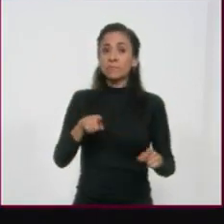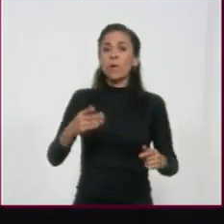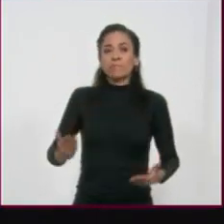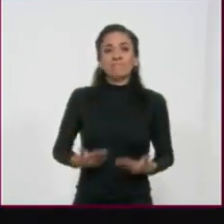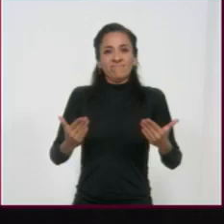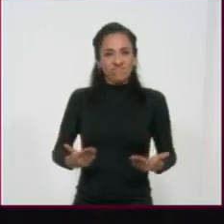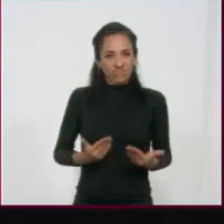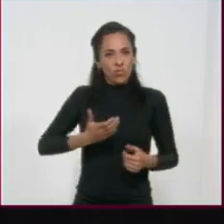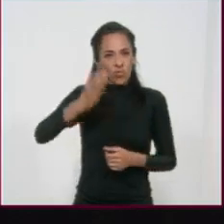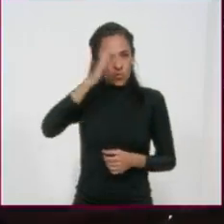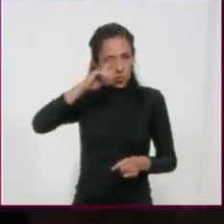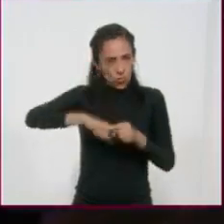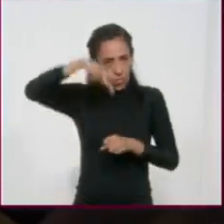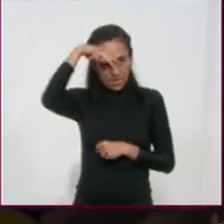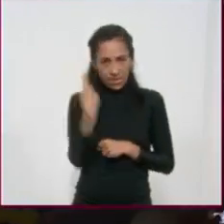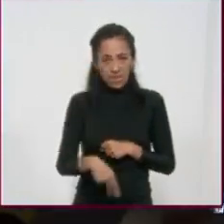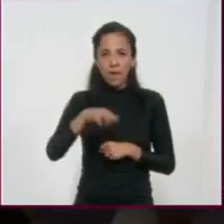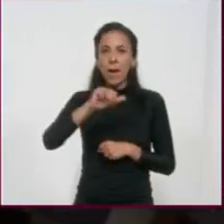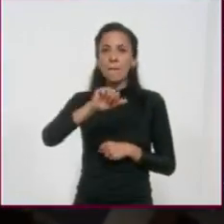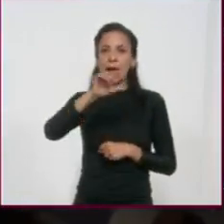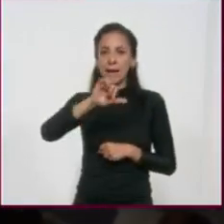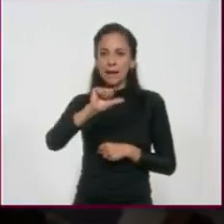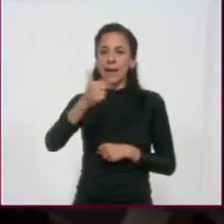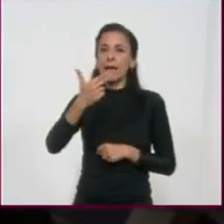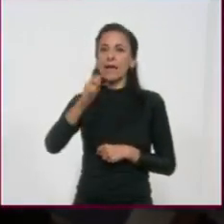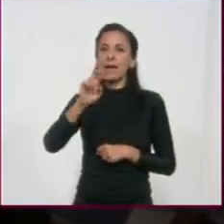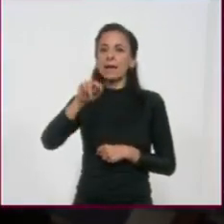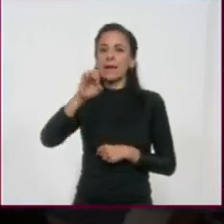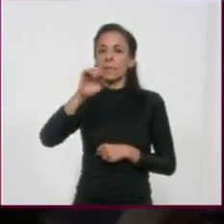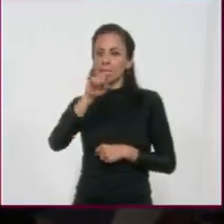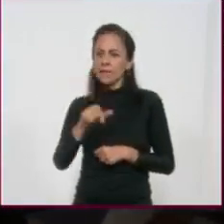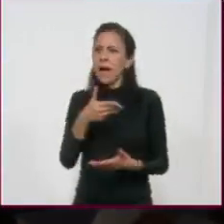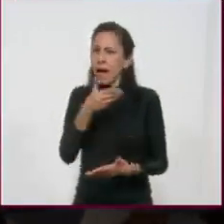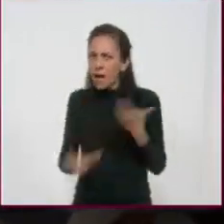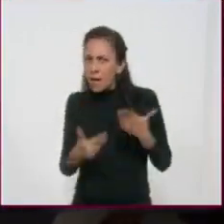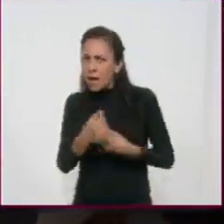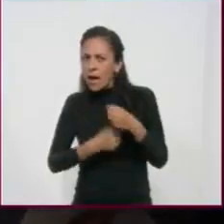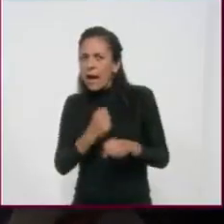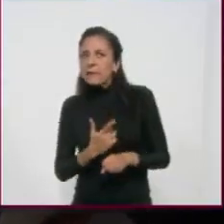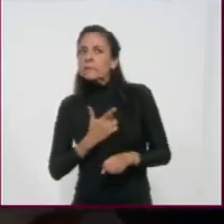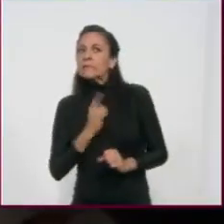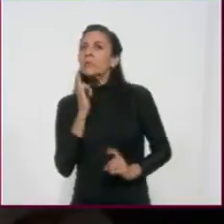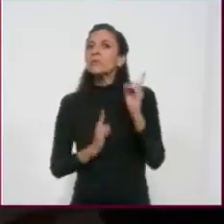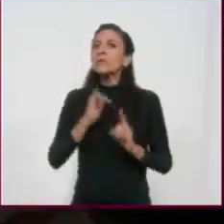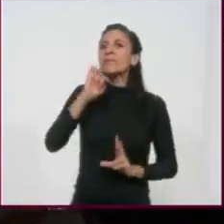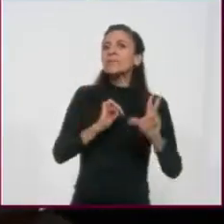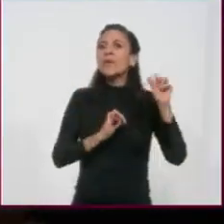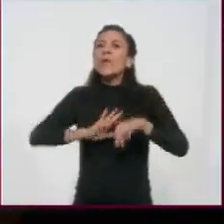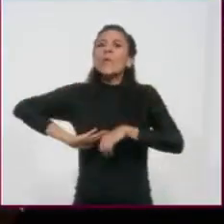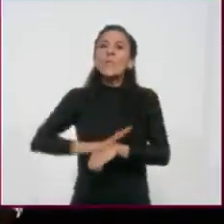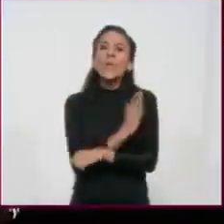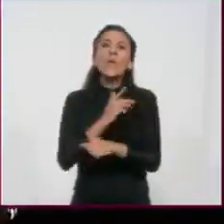Folclórico de México de Amalia Hernández. Este año, con la incertidumbre por la posibilidad latente de las inclemencias del tiempo en el